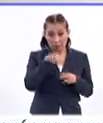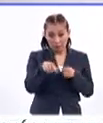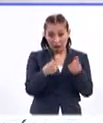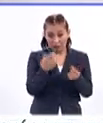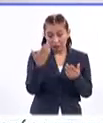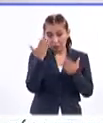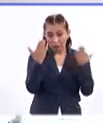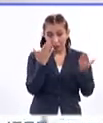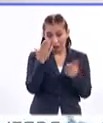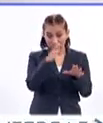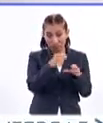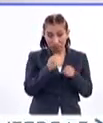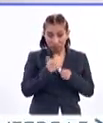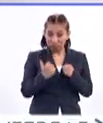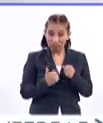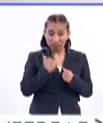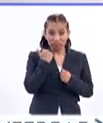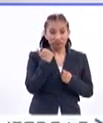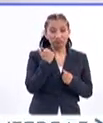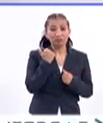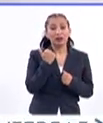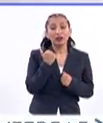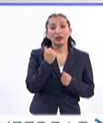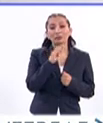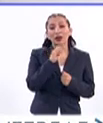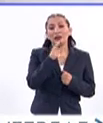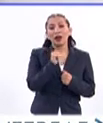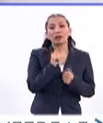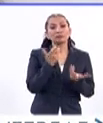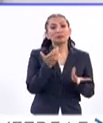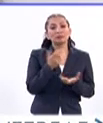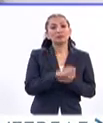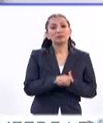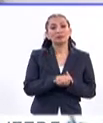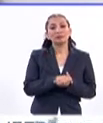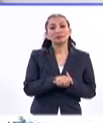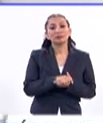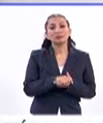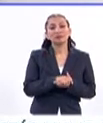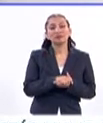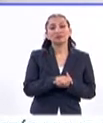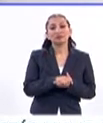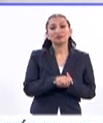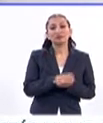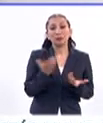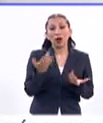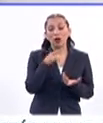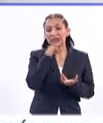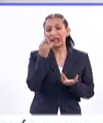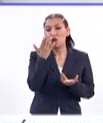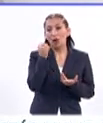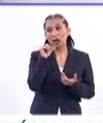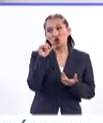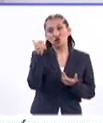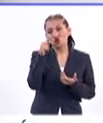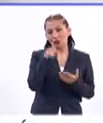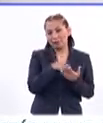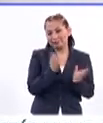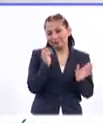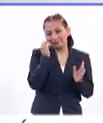la pena tomar este tipo de experiencias, aunque el picante no haya en los países